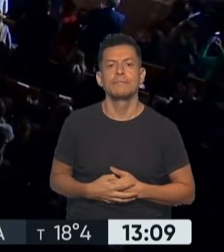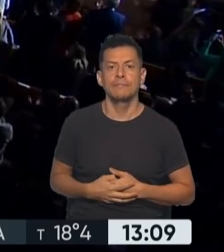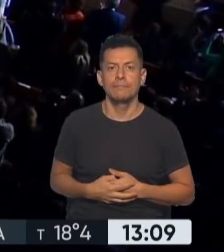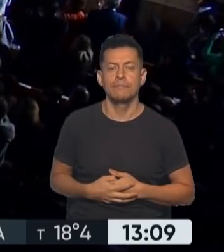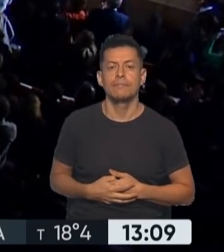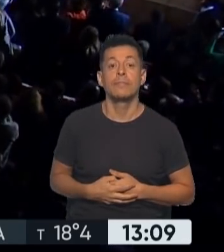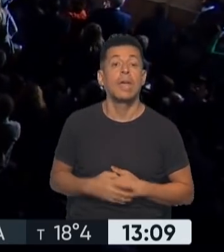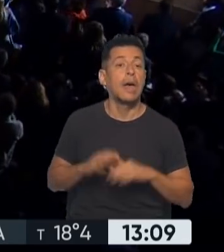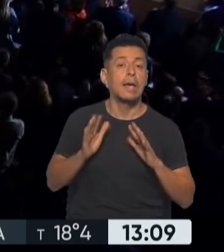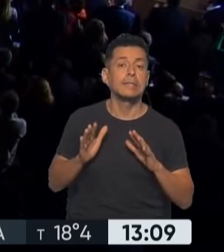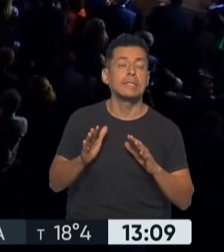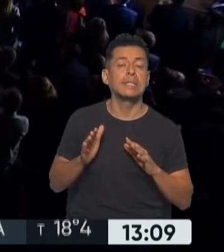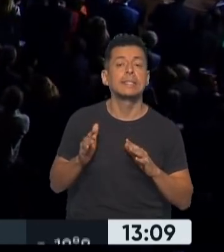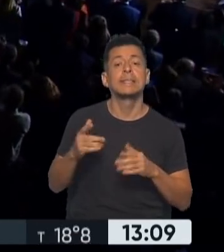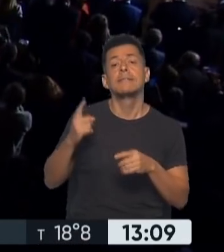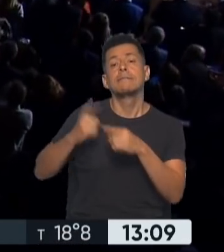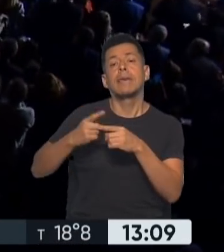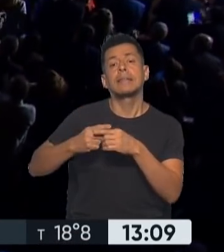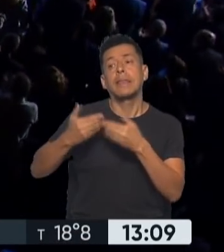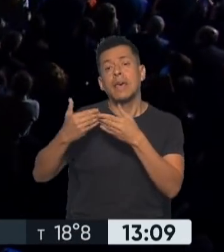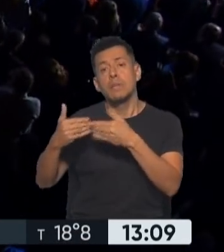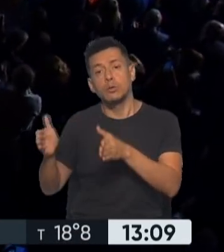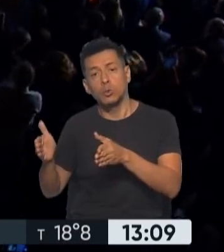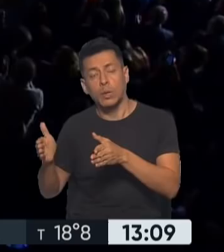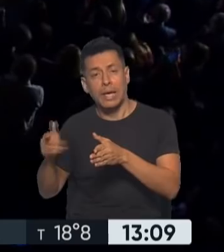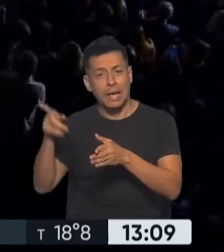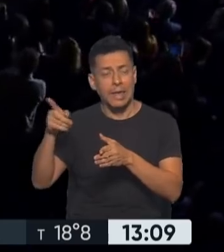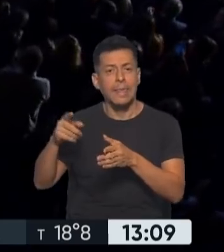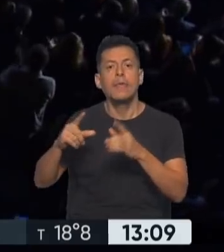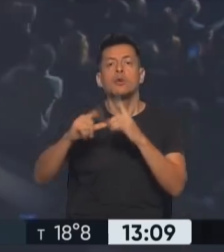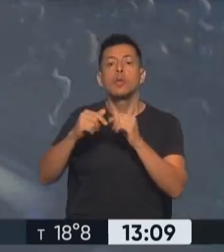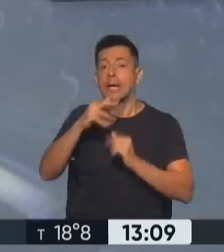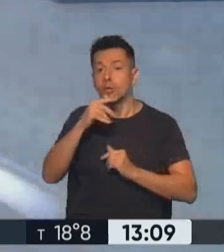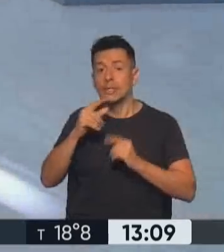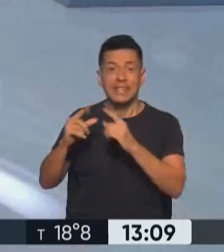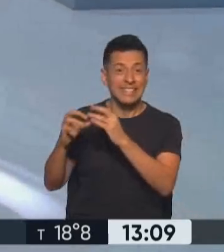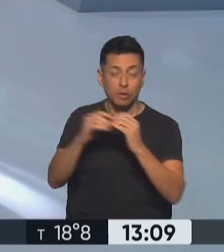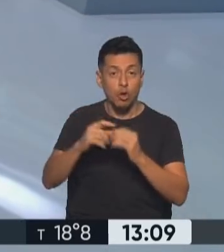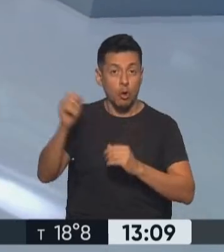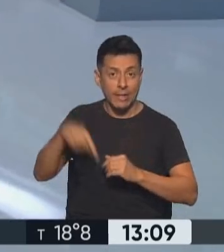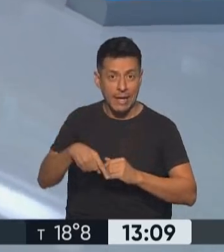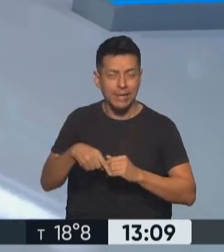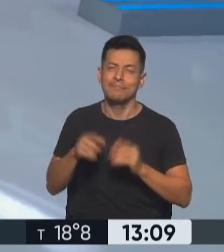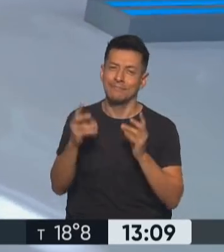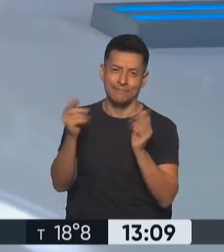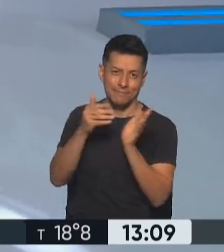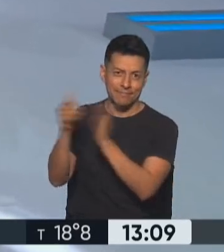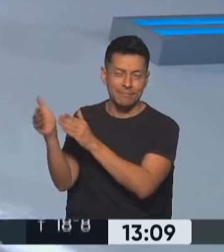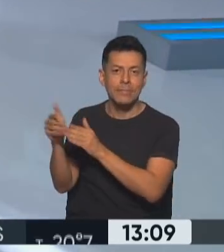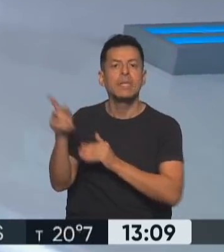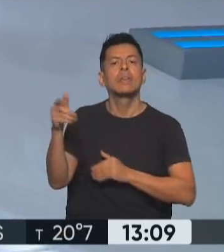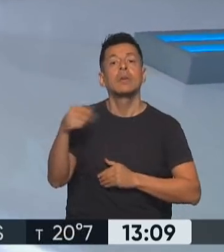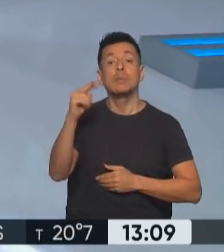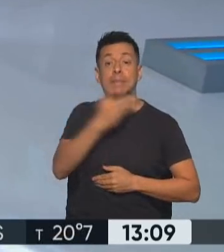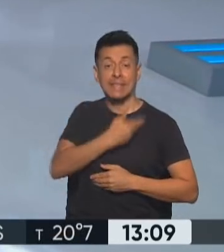De este modo concluye la ceremonia de apertura de la 14ª sesión ordinaria de la Asamblea. La palabra de la vicepresidenta de la